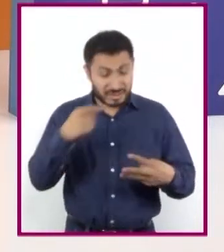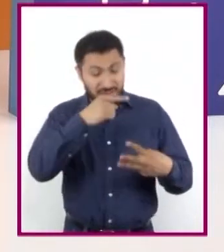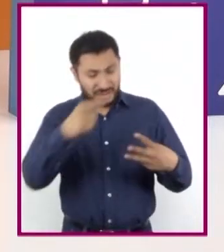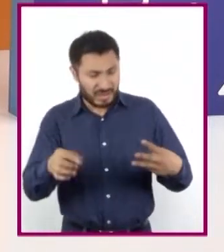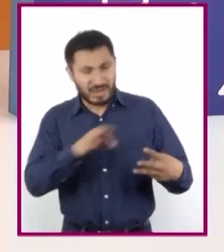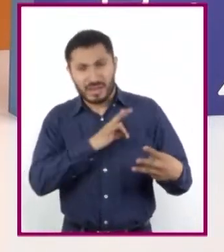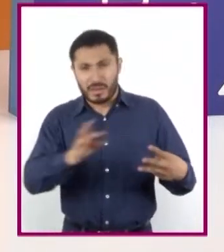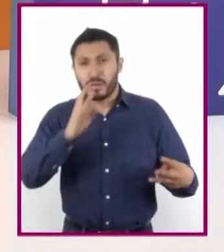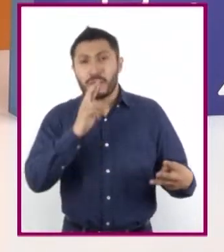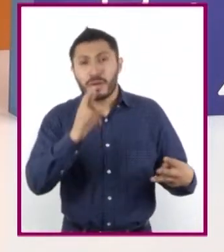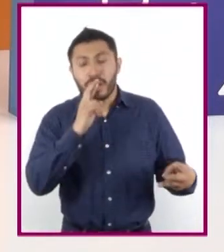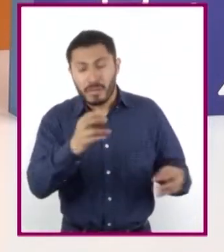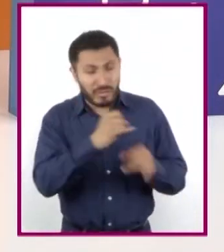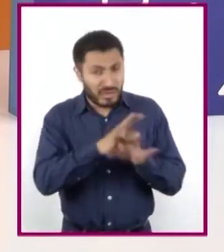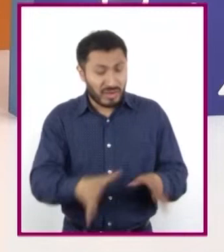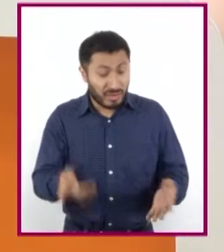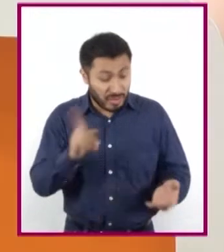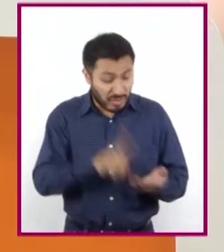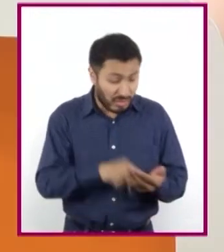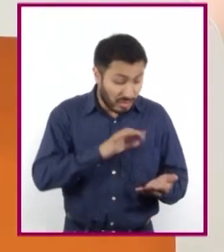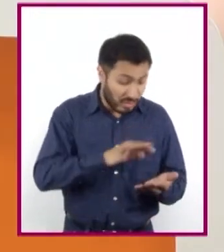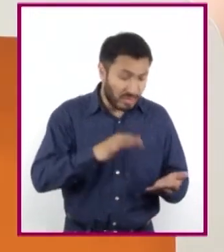con los recursos que tienen.